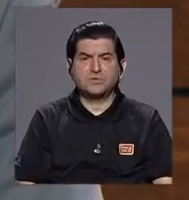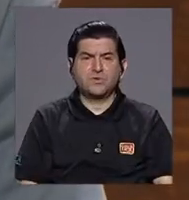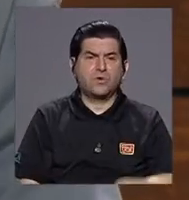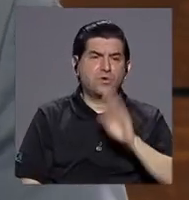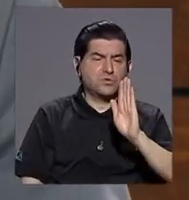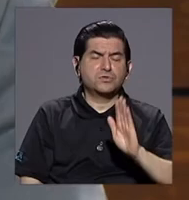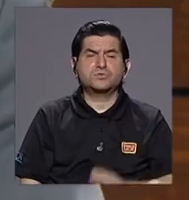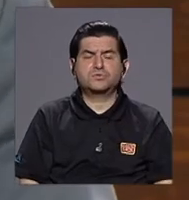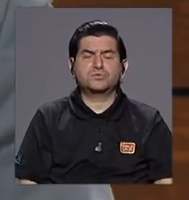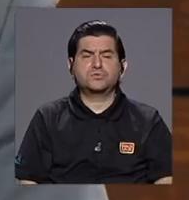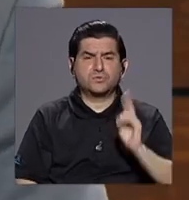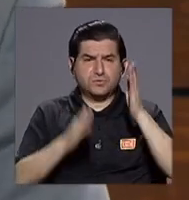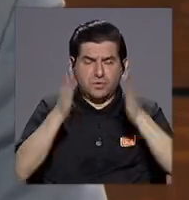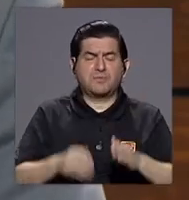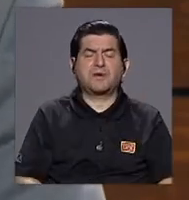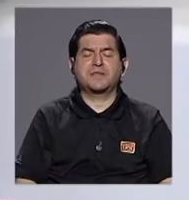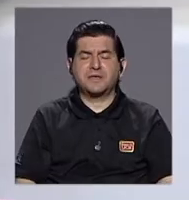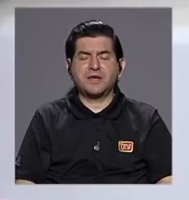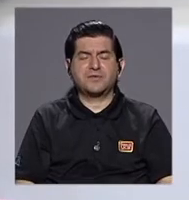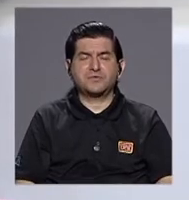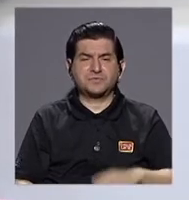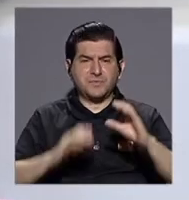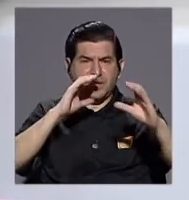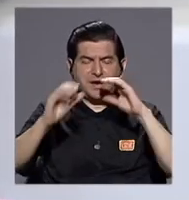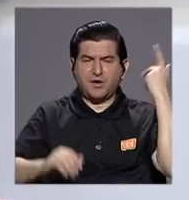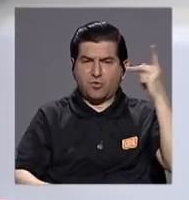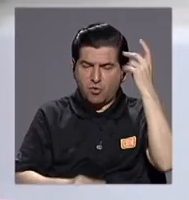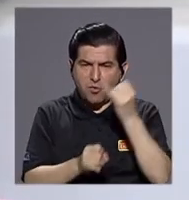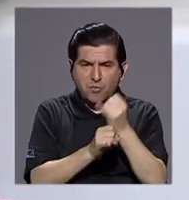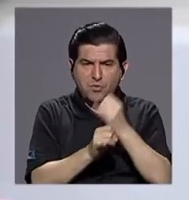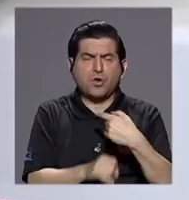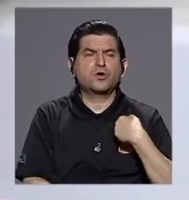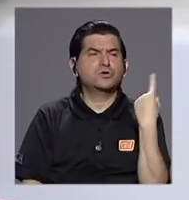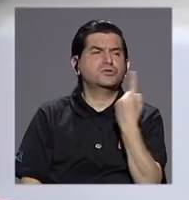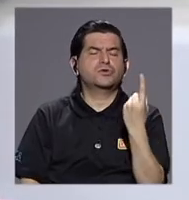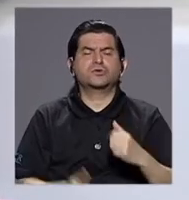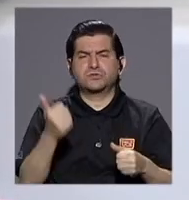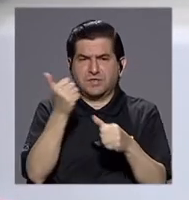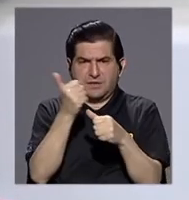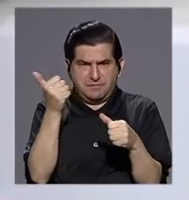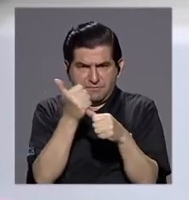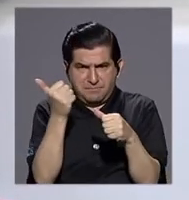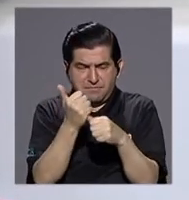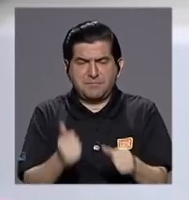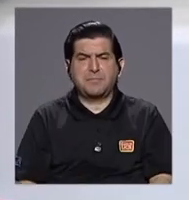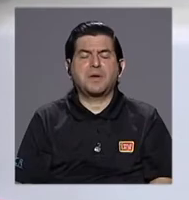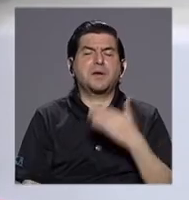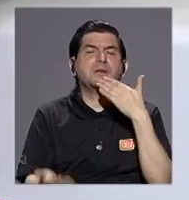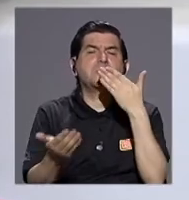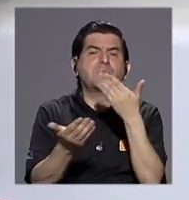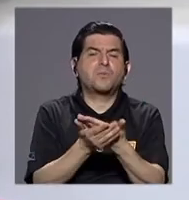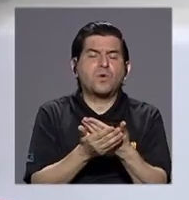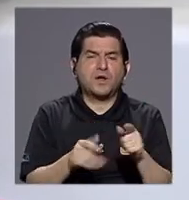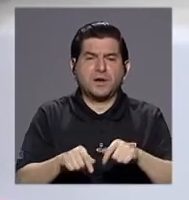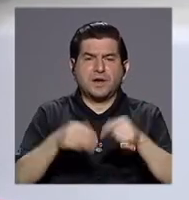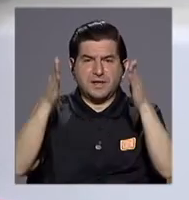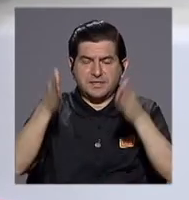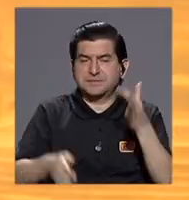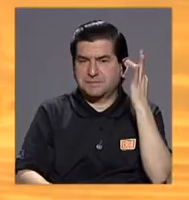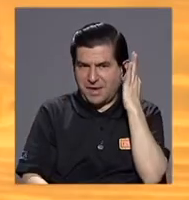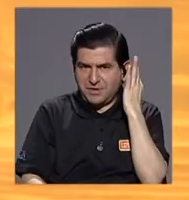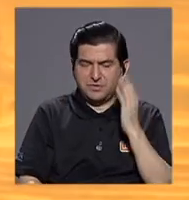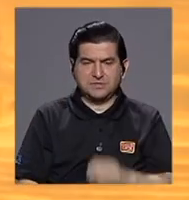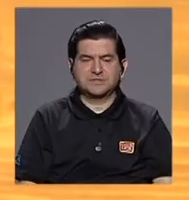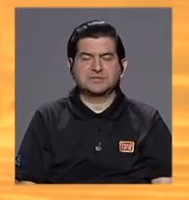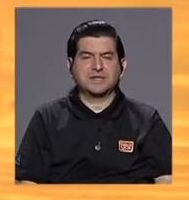sus periodistas que hacían comunicación política institucional? Bueno, yo tuve siempre la asistencia de muy buenas periodistas.